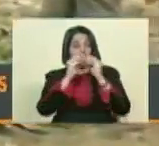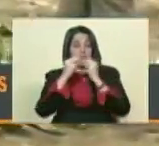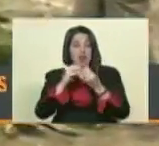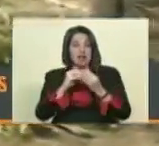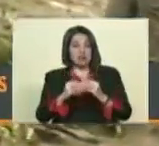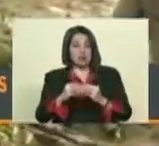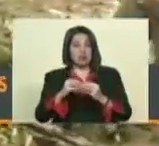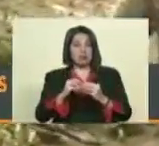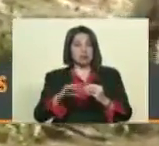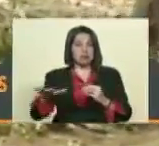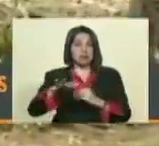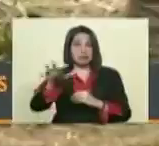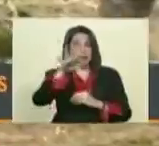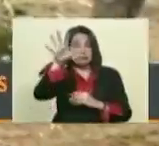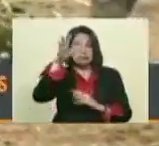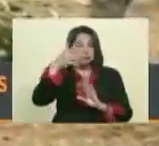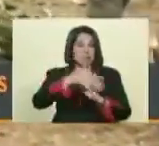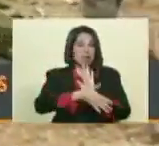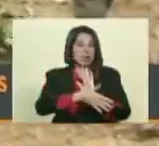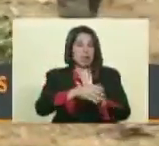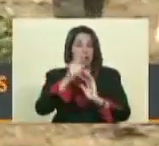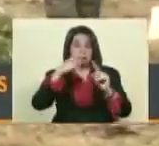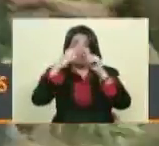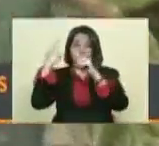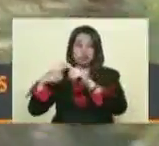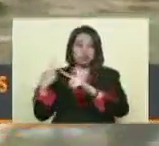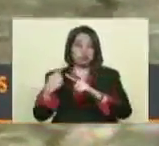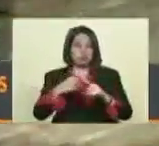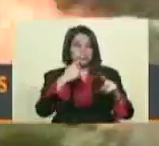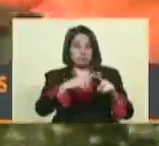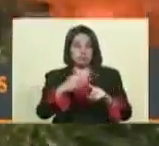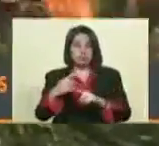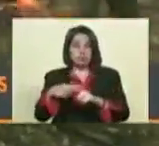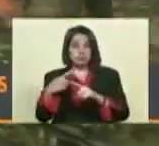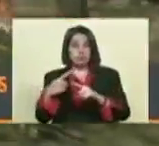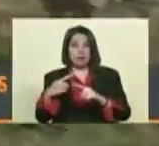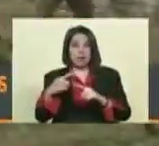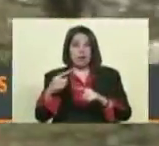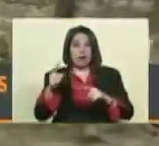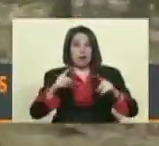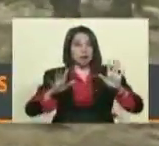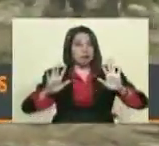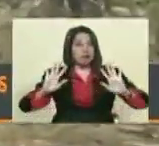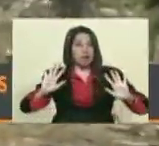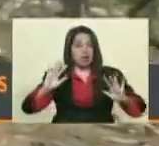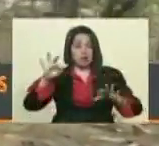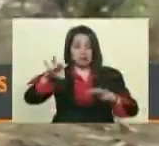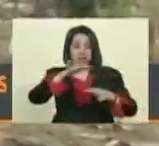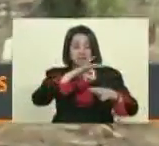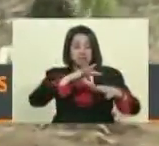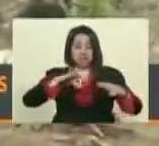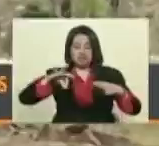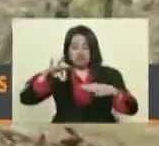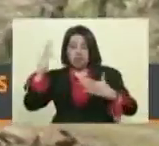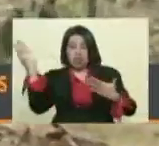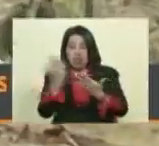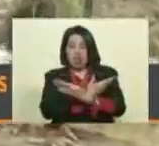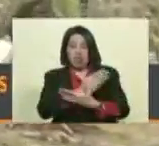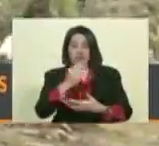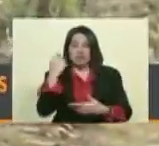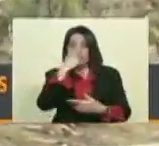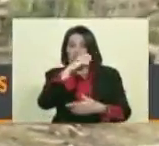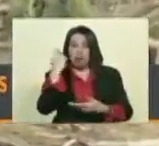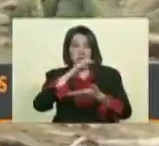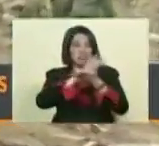va encaminada, entre otras cosas, a la detección de posibles cultivos ilícitos y su destrucción.